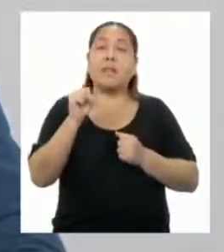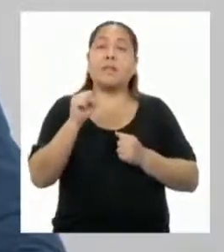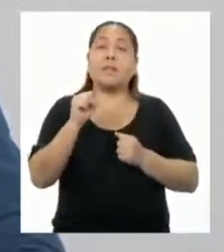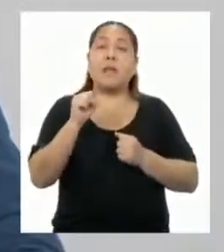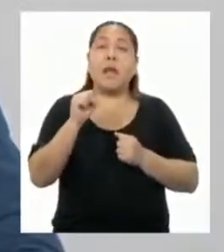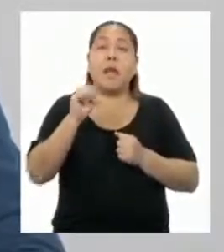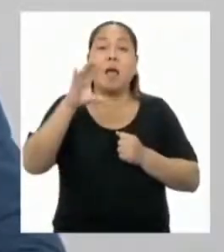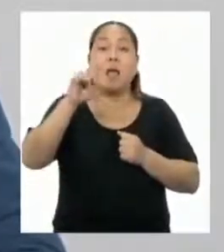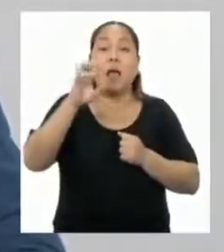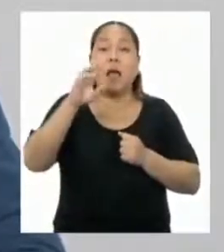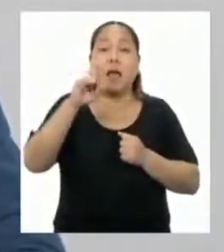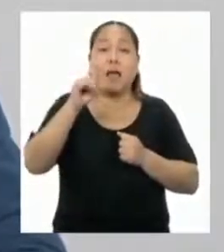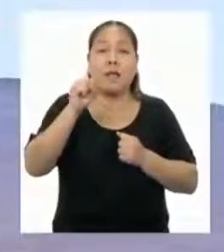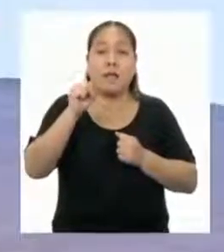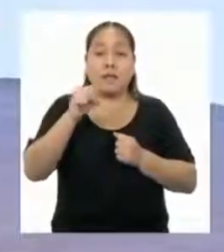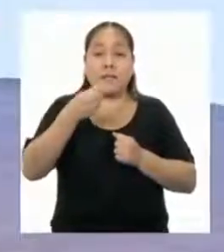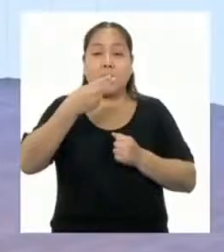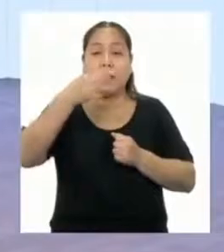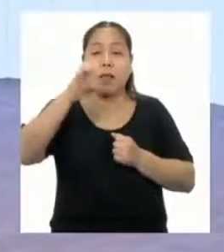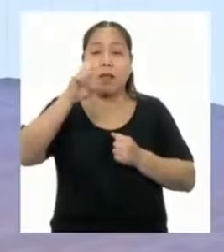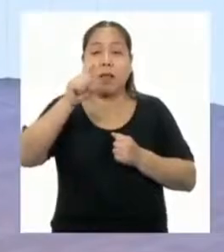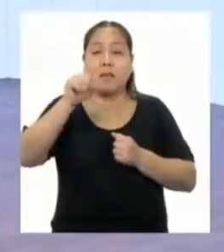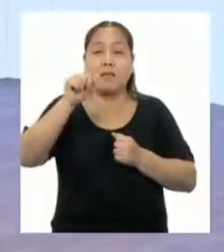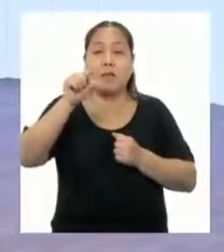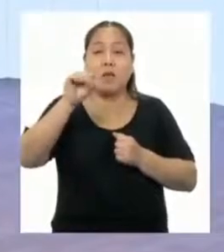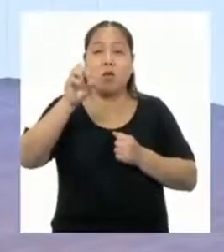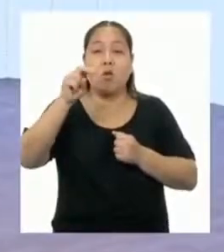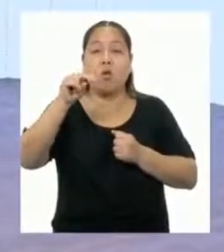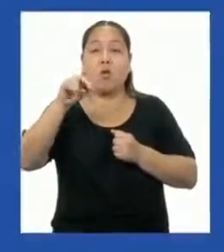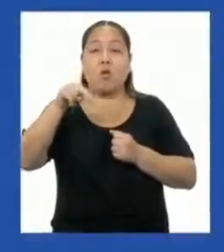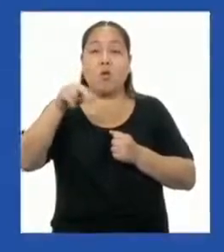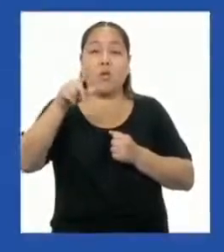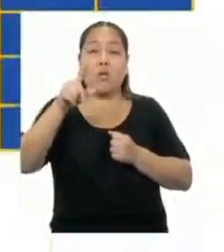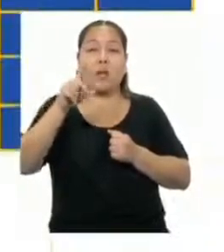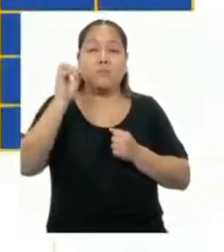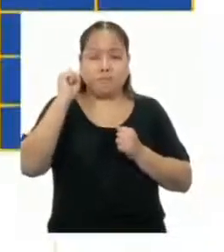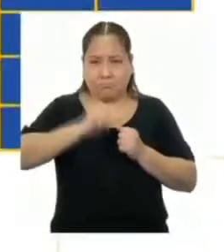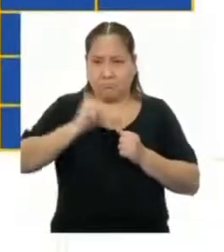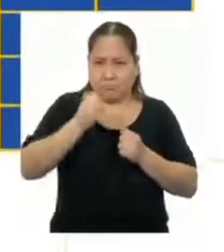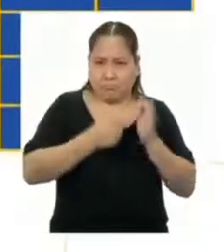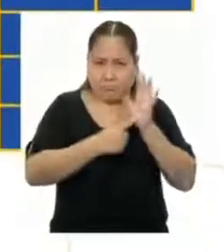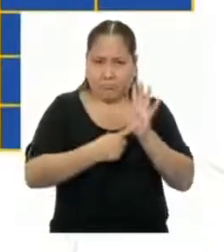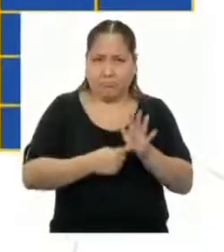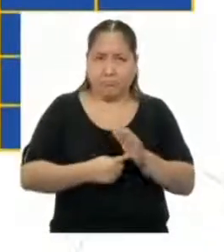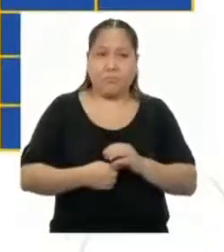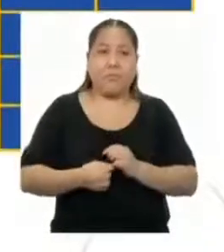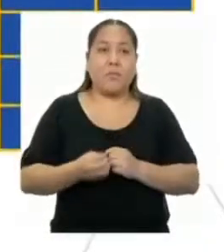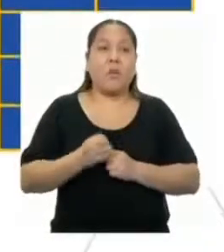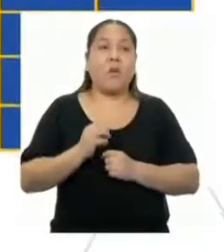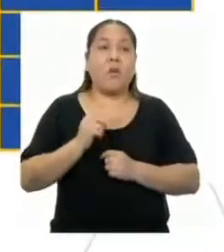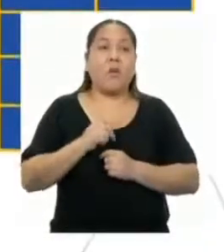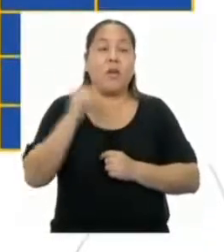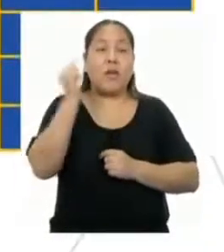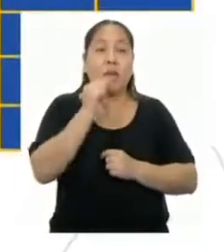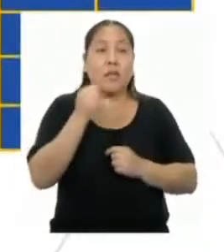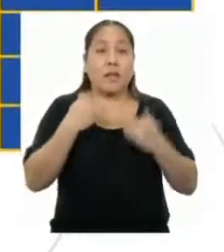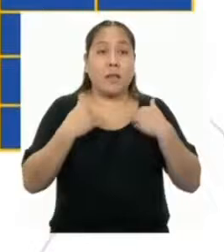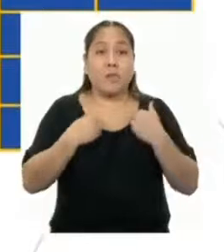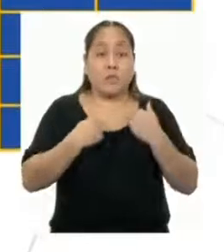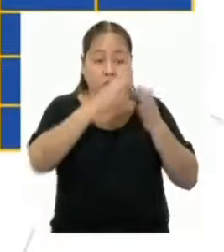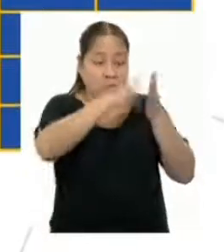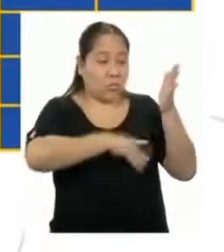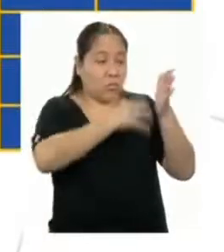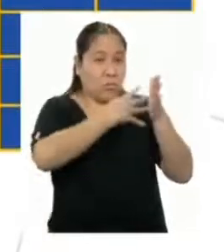y vértices del prisma hexagonal. Por supuesto, aquí va. Muy bien, aquí tenemos que un